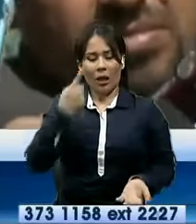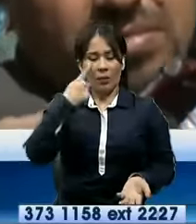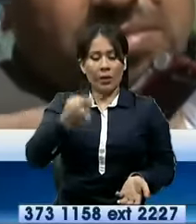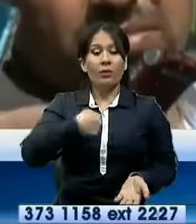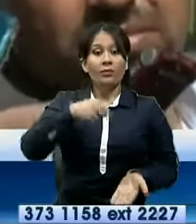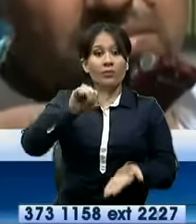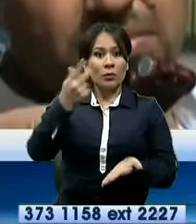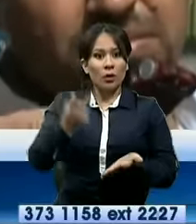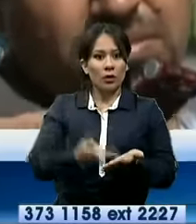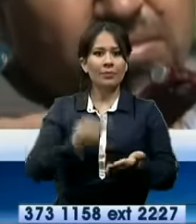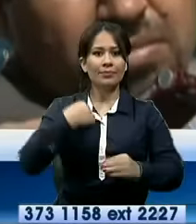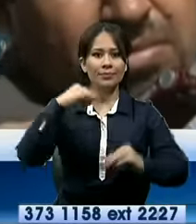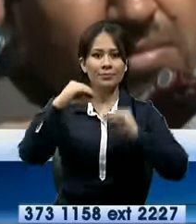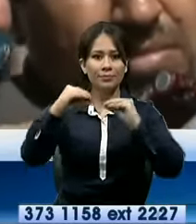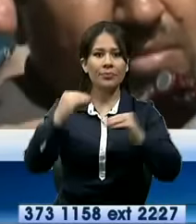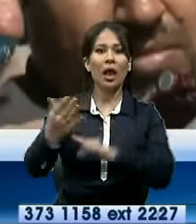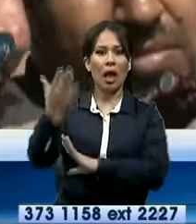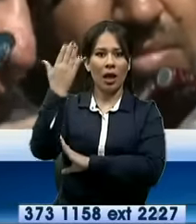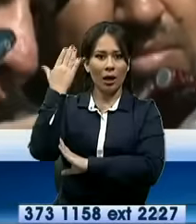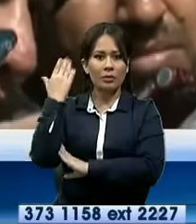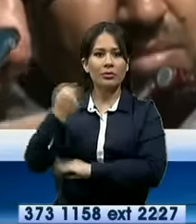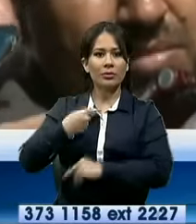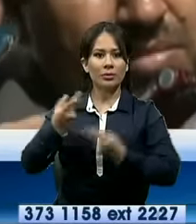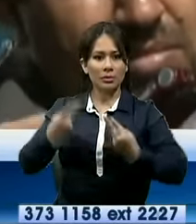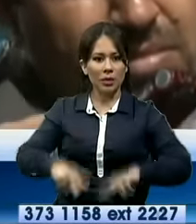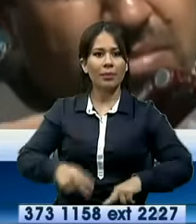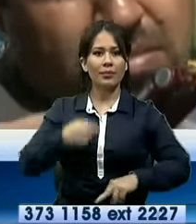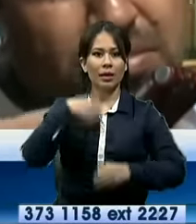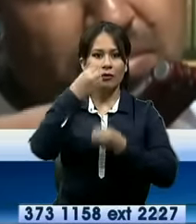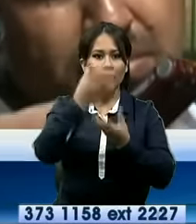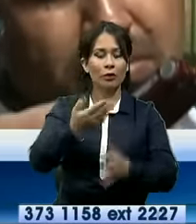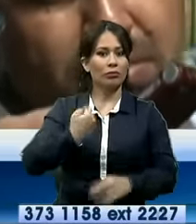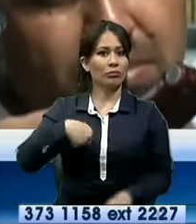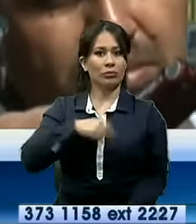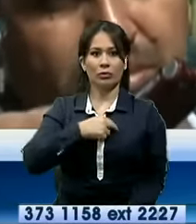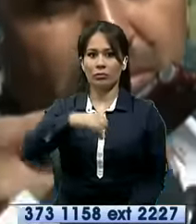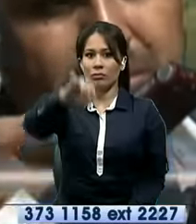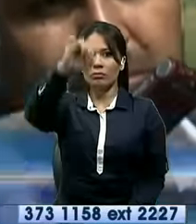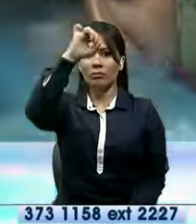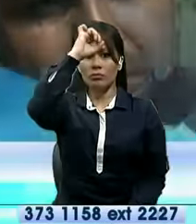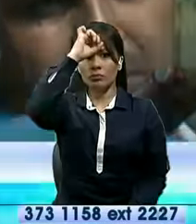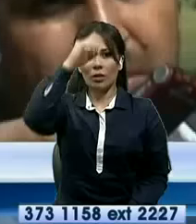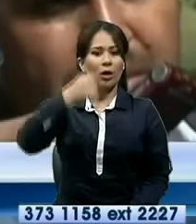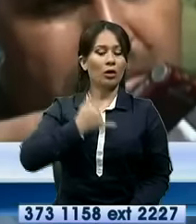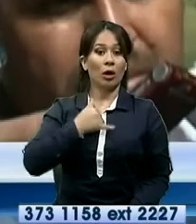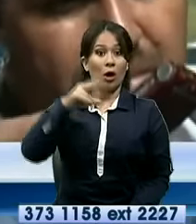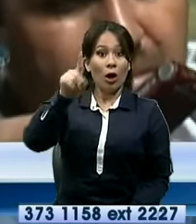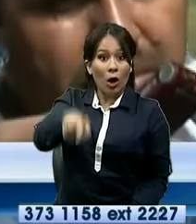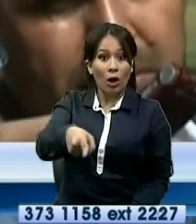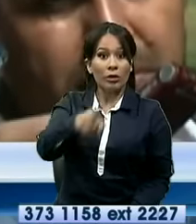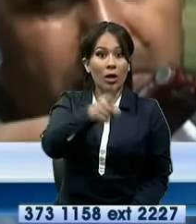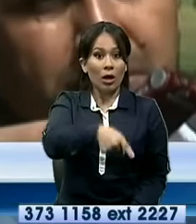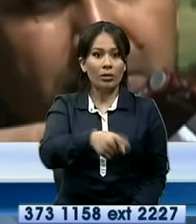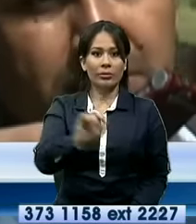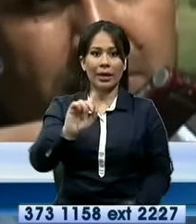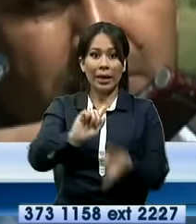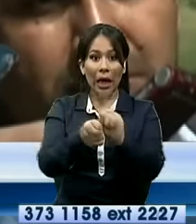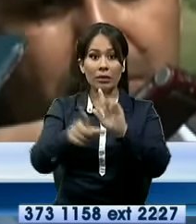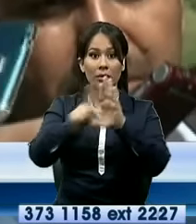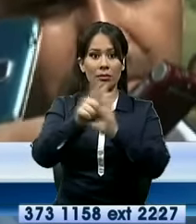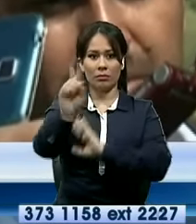reiterado, como en ocasiones anteriores, que no conocimos, no dispusimos ni generamos ningún